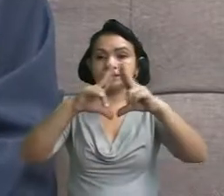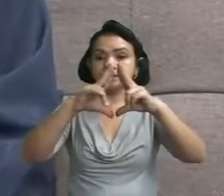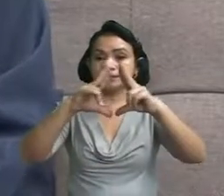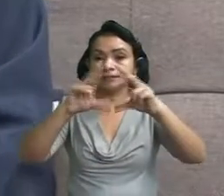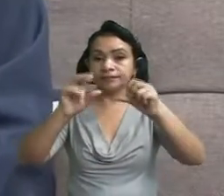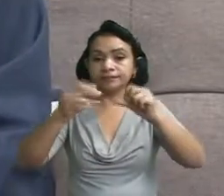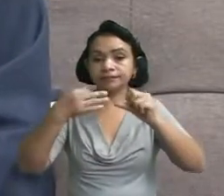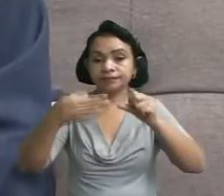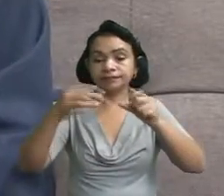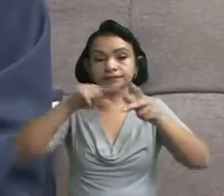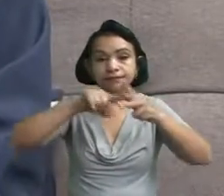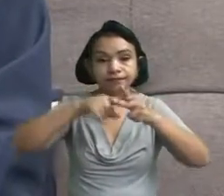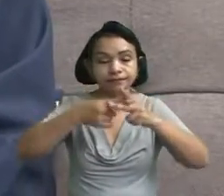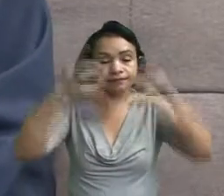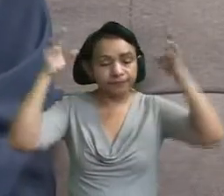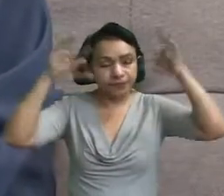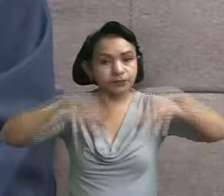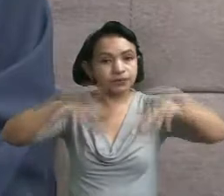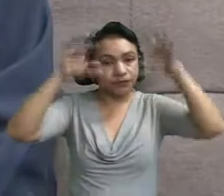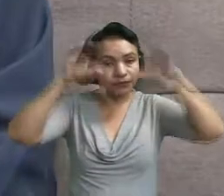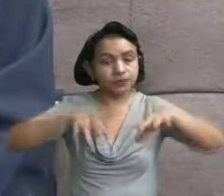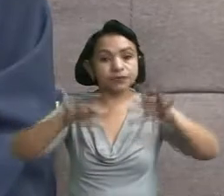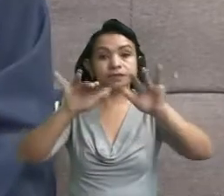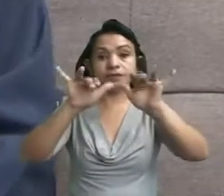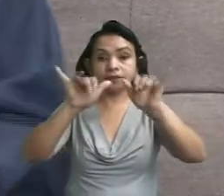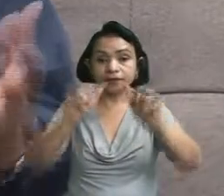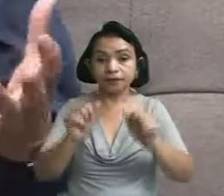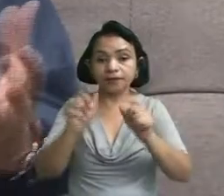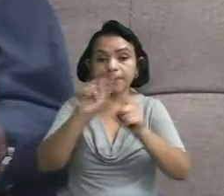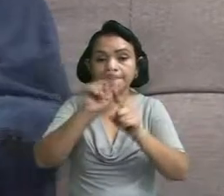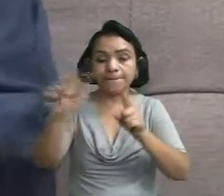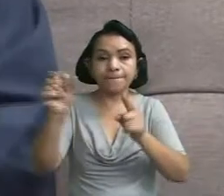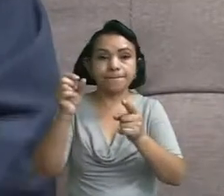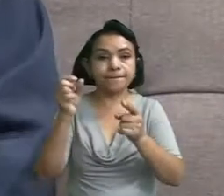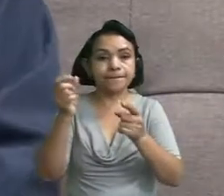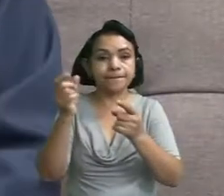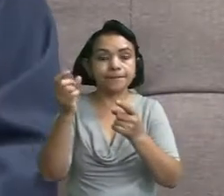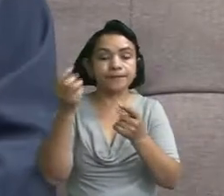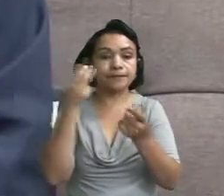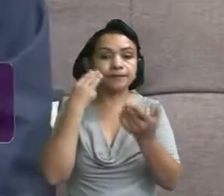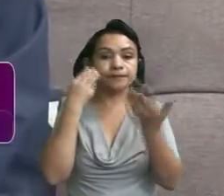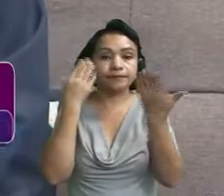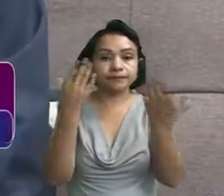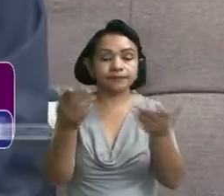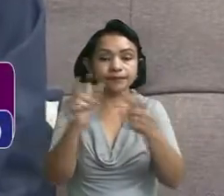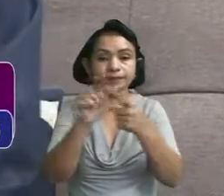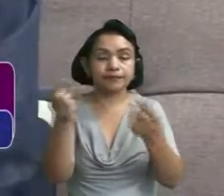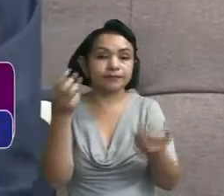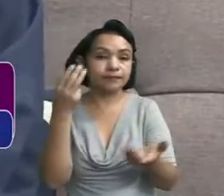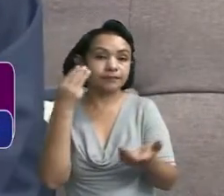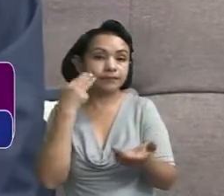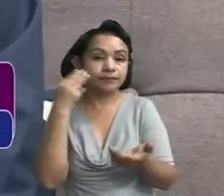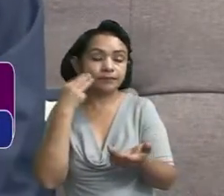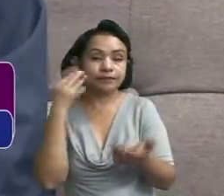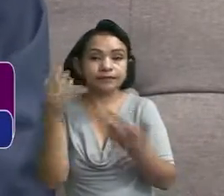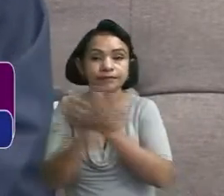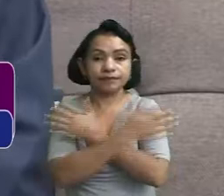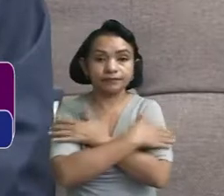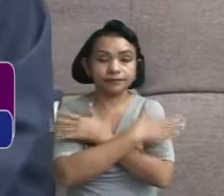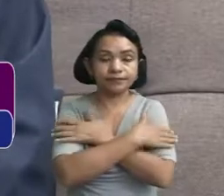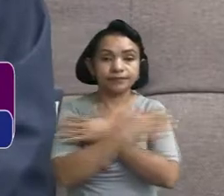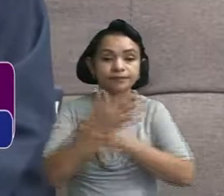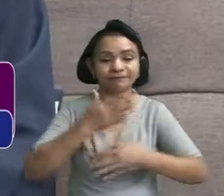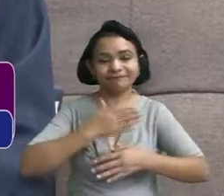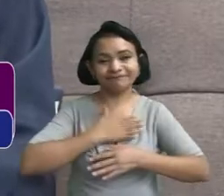entrará plenamente el invierno de acuerdo a los pronósticos. También el mes de mayo es el mes de las madres. Un saludo a todas las madres nicaragüenses, a mi